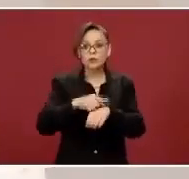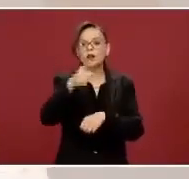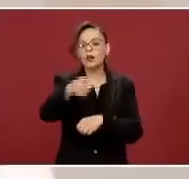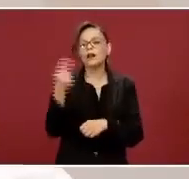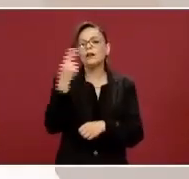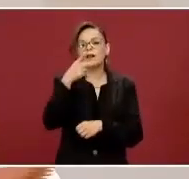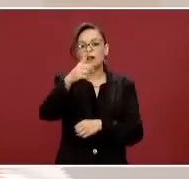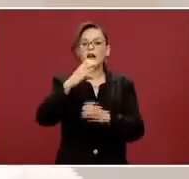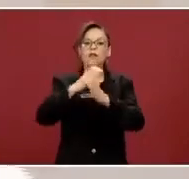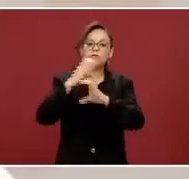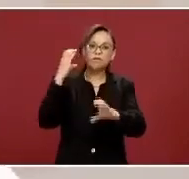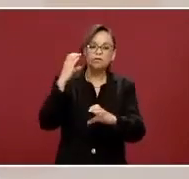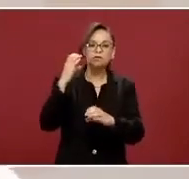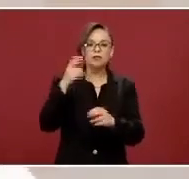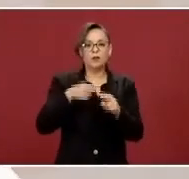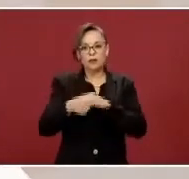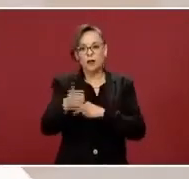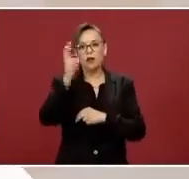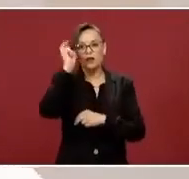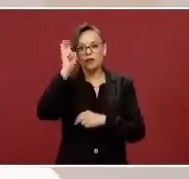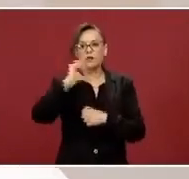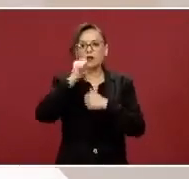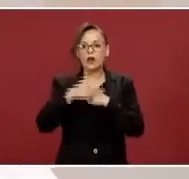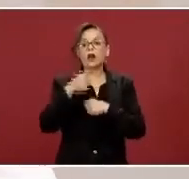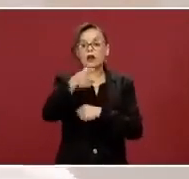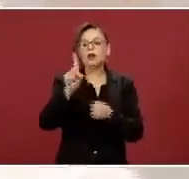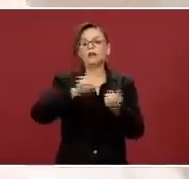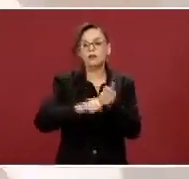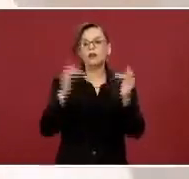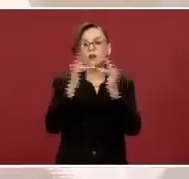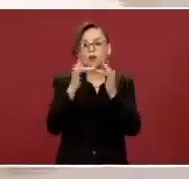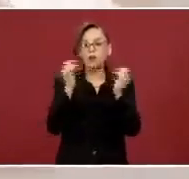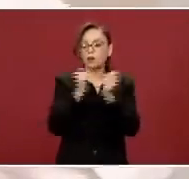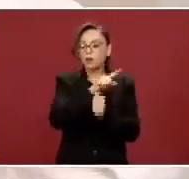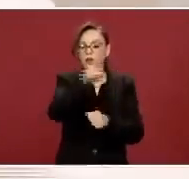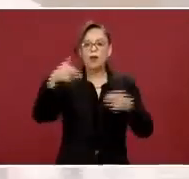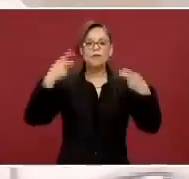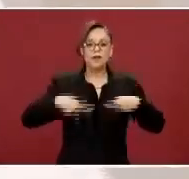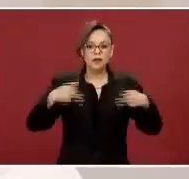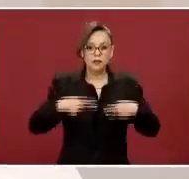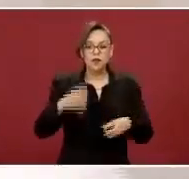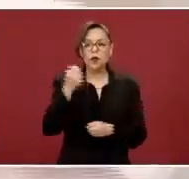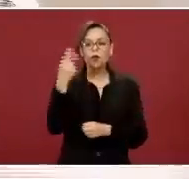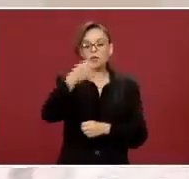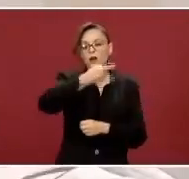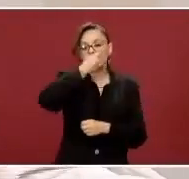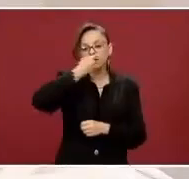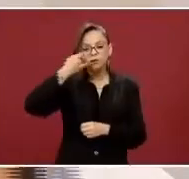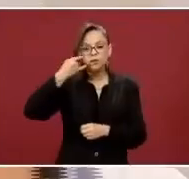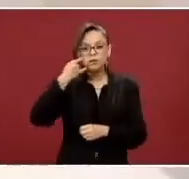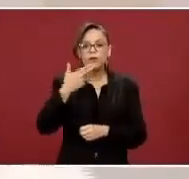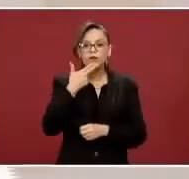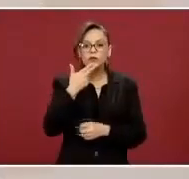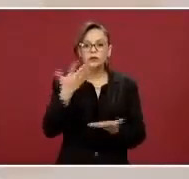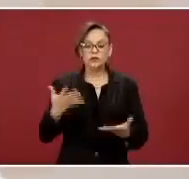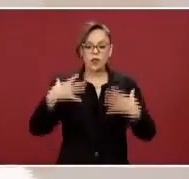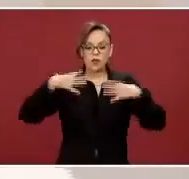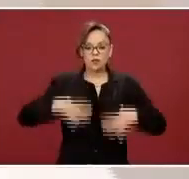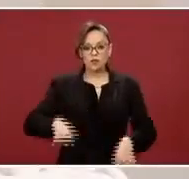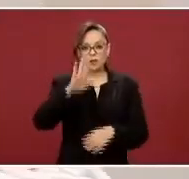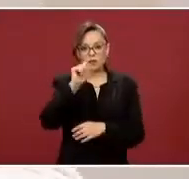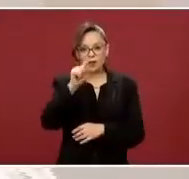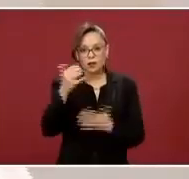con gente. Vamos, hacerse una prueba implica usar un cubrebocas, un filtro de 91, una bata, y es algo que